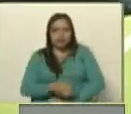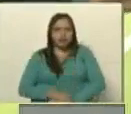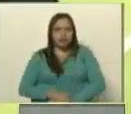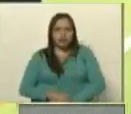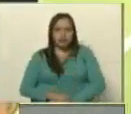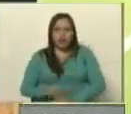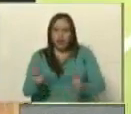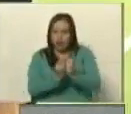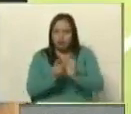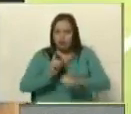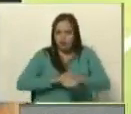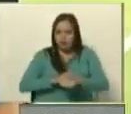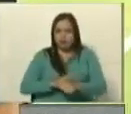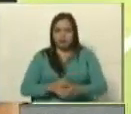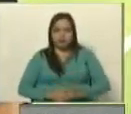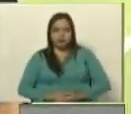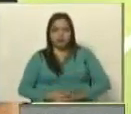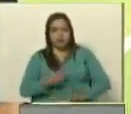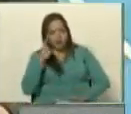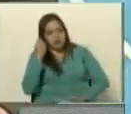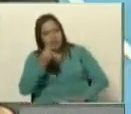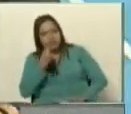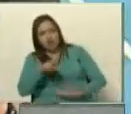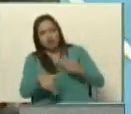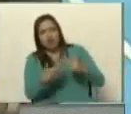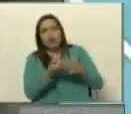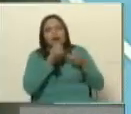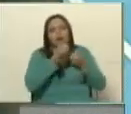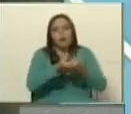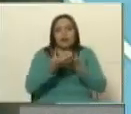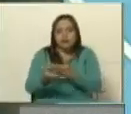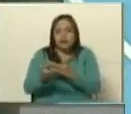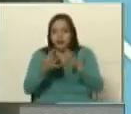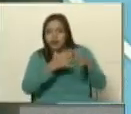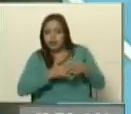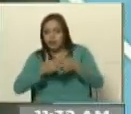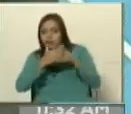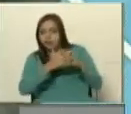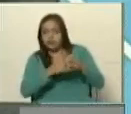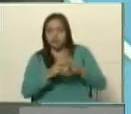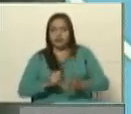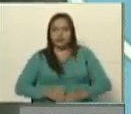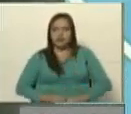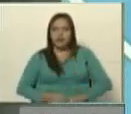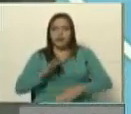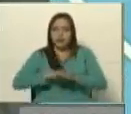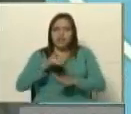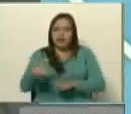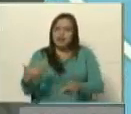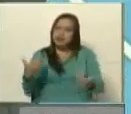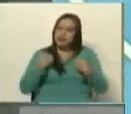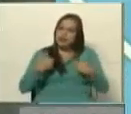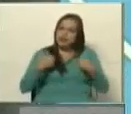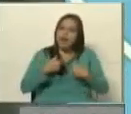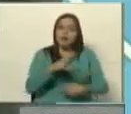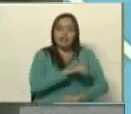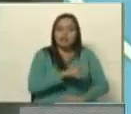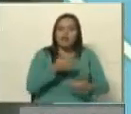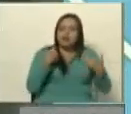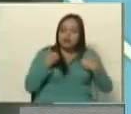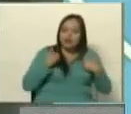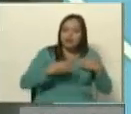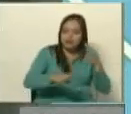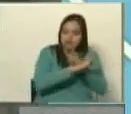poco tiempo, claro. ¿No? Yo creo que parte de lo que nunca se cuenta con Estados Unidos es que los que también sufren, o sea, Venezuela sufre las